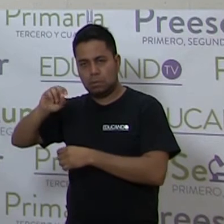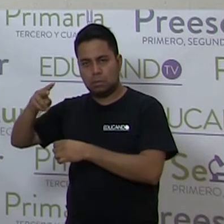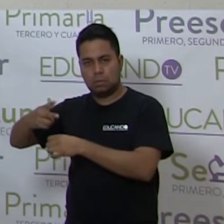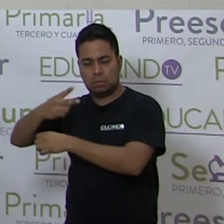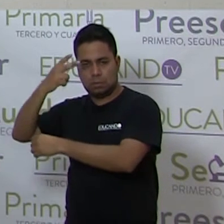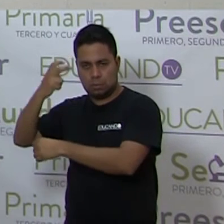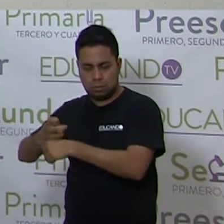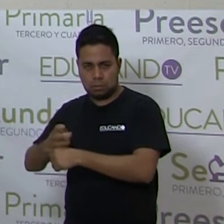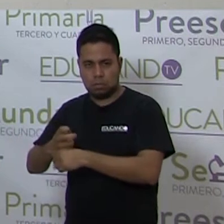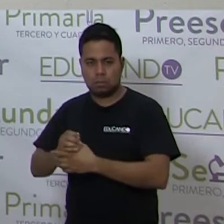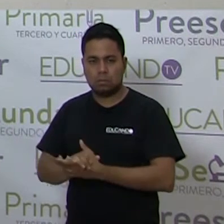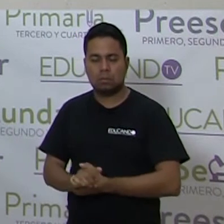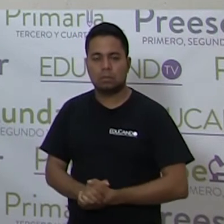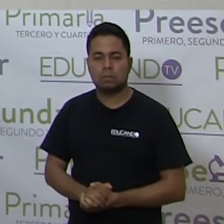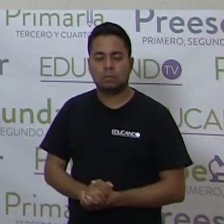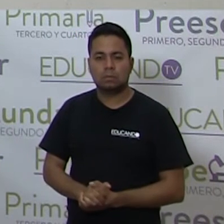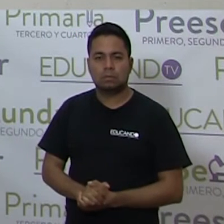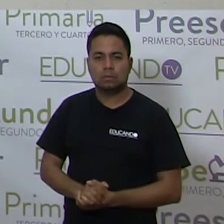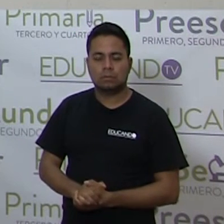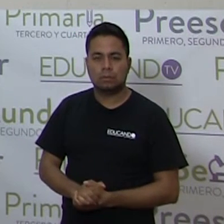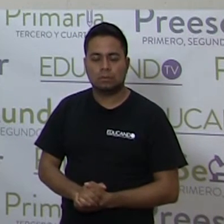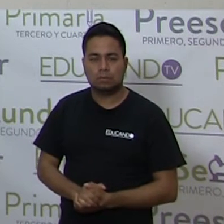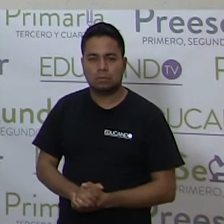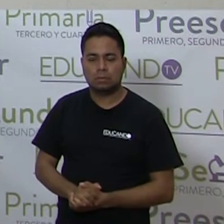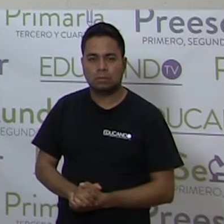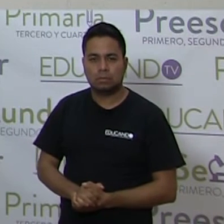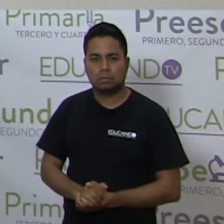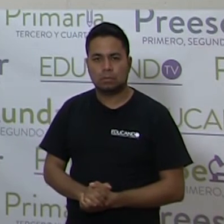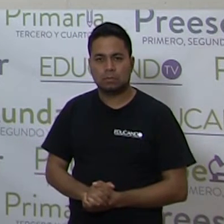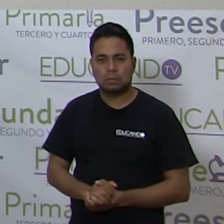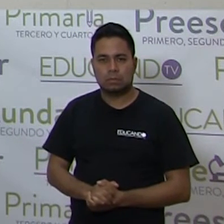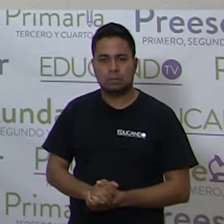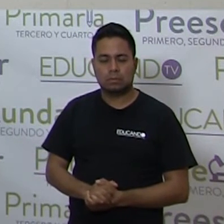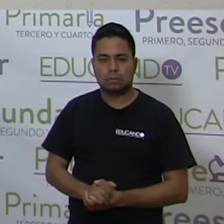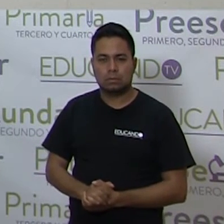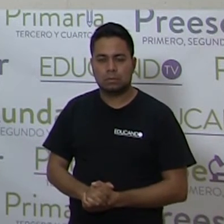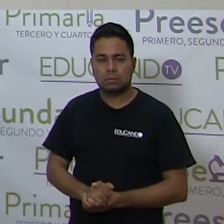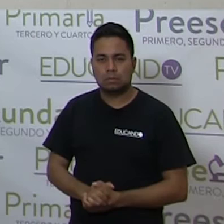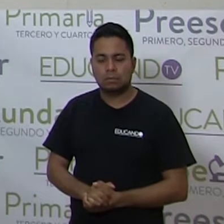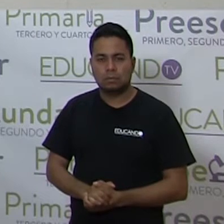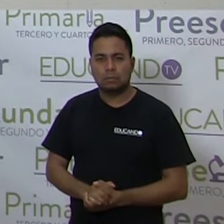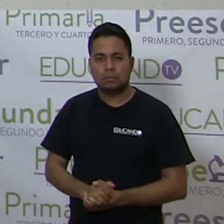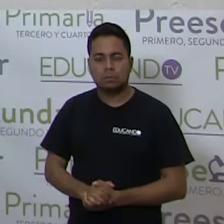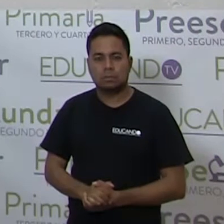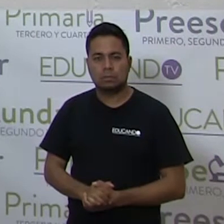que este es de lo que se tratan nuestros dos mitos.